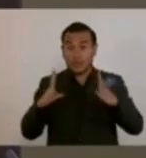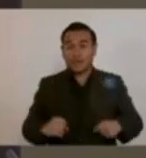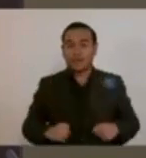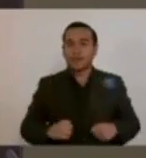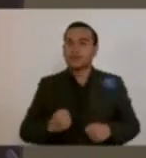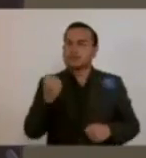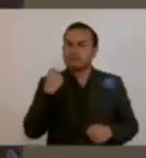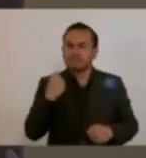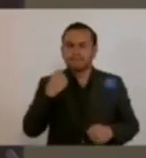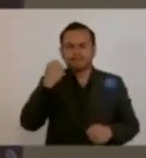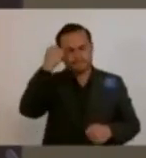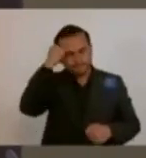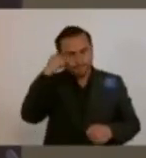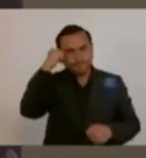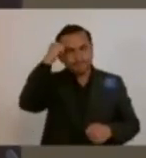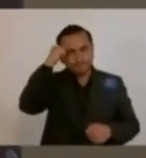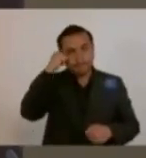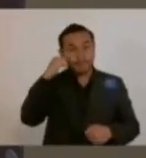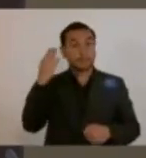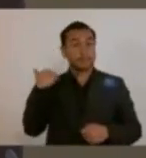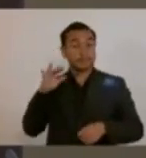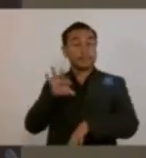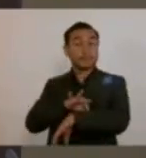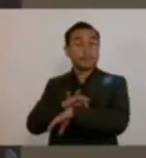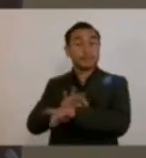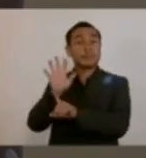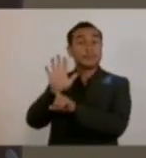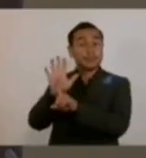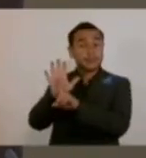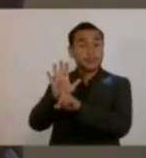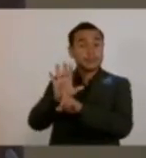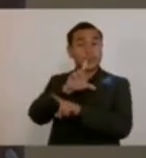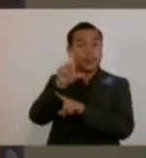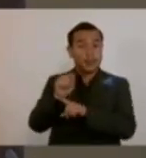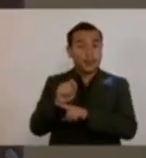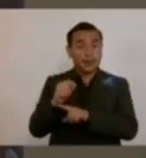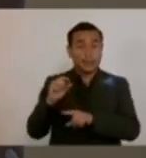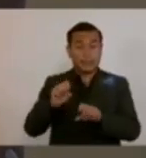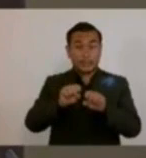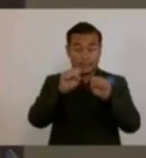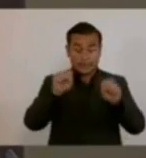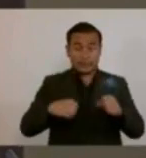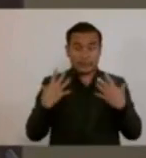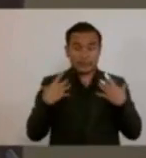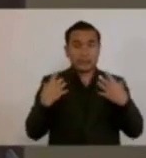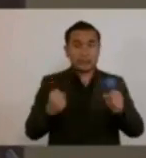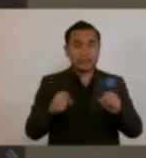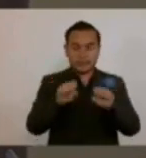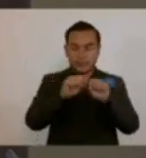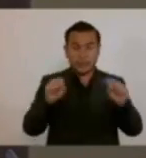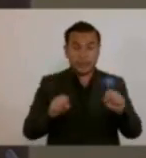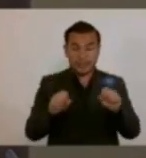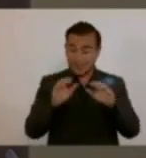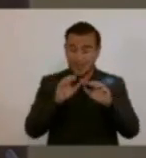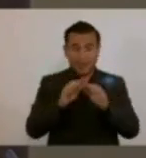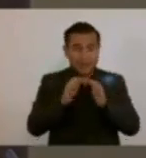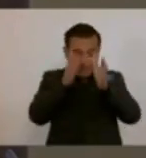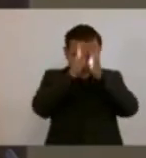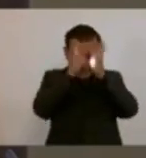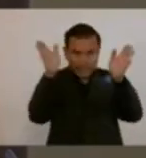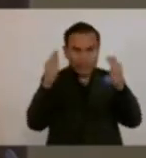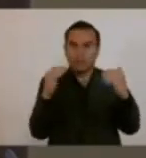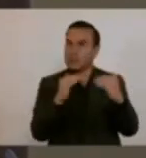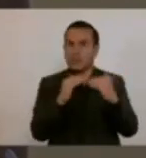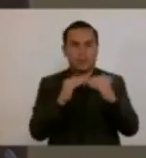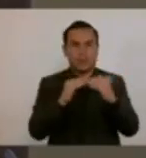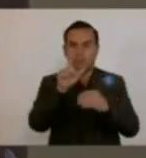países y no esperar a que nos pase lo mismo, sobre todo porque nuestro sistema de salud, nuestro sistema en general, no está a la altura del de Italia, no está a la